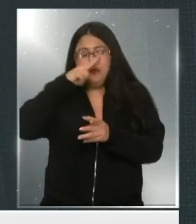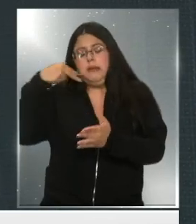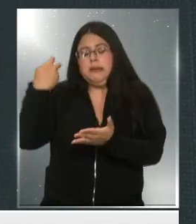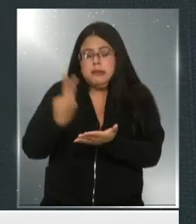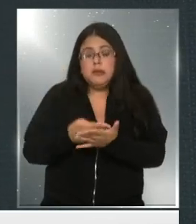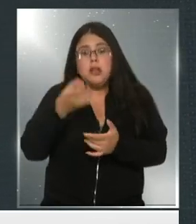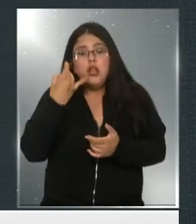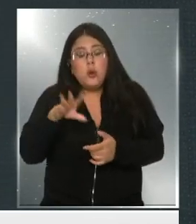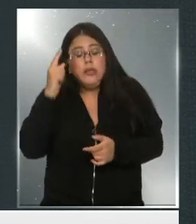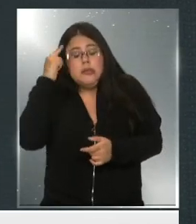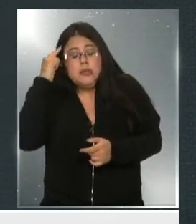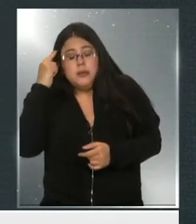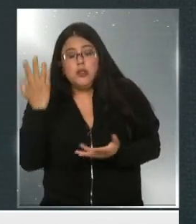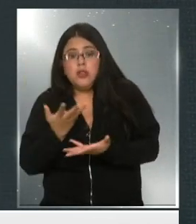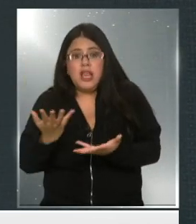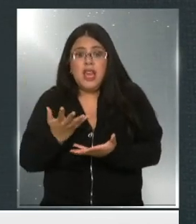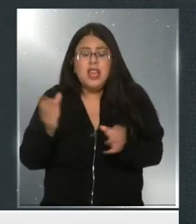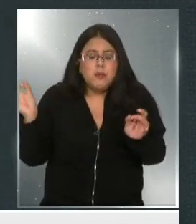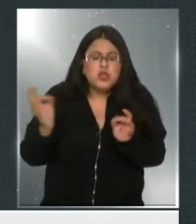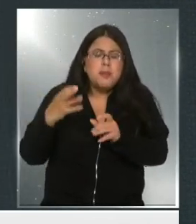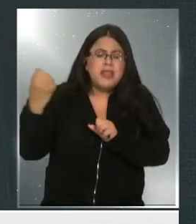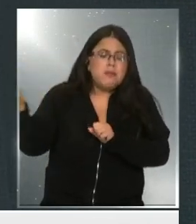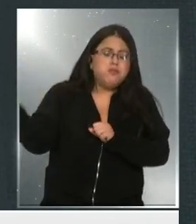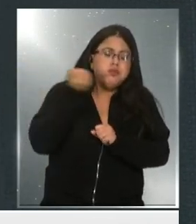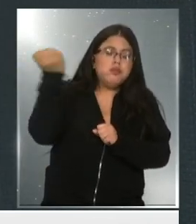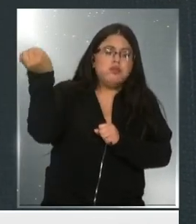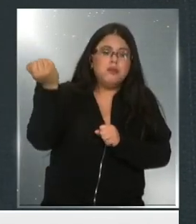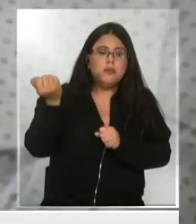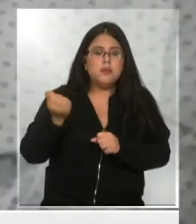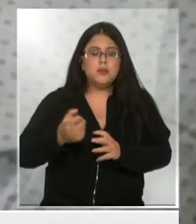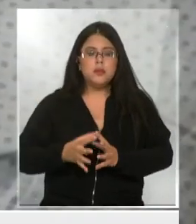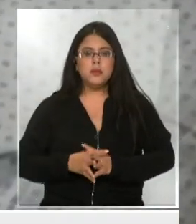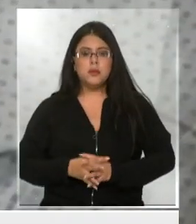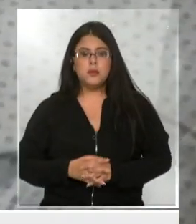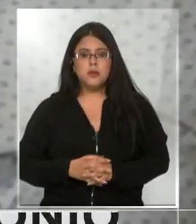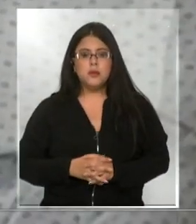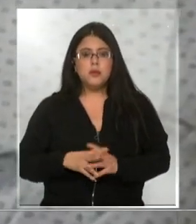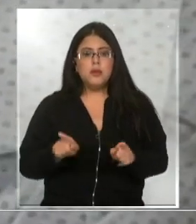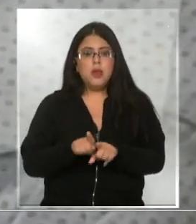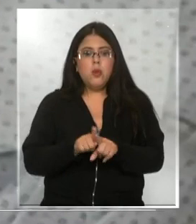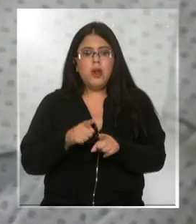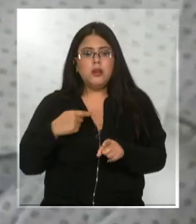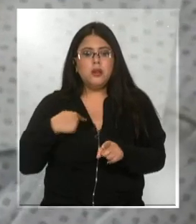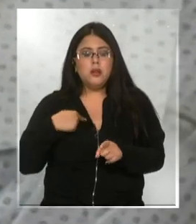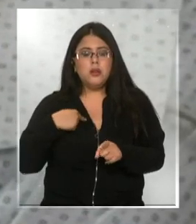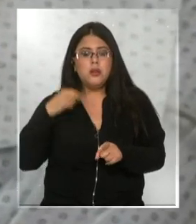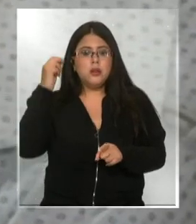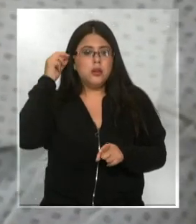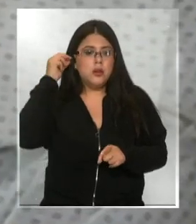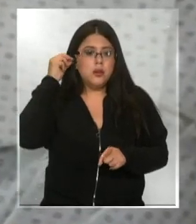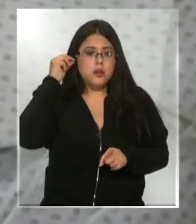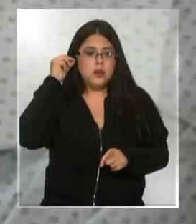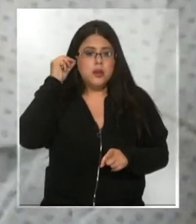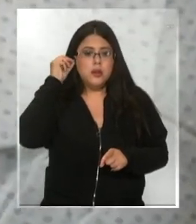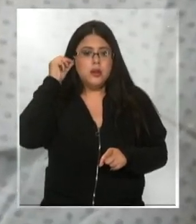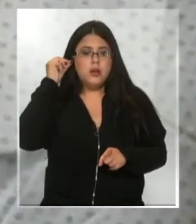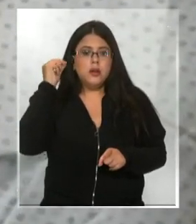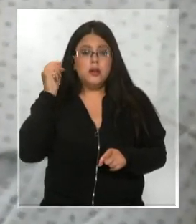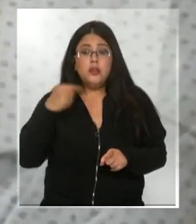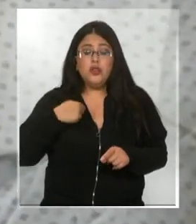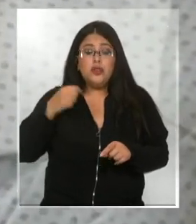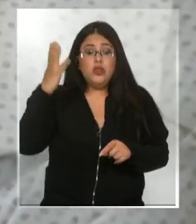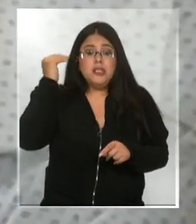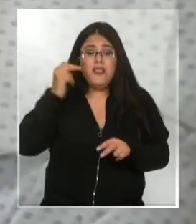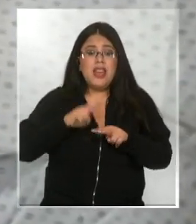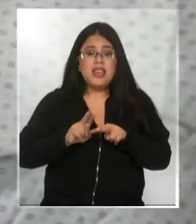lo único que pensó era que lo mataban. Entre mareado e inconsciente. Y no sabía qué hacer, lo